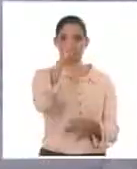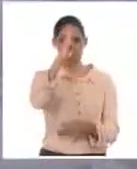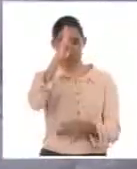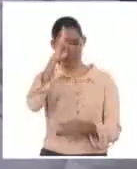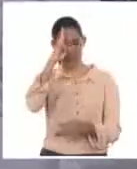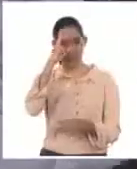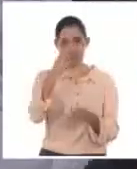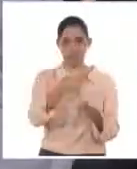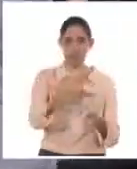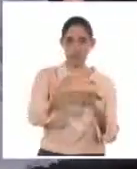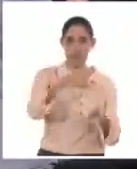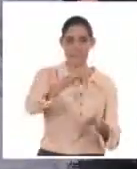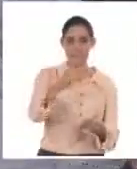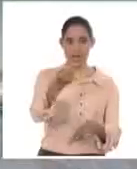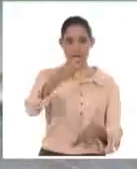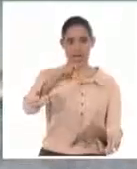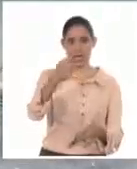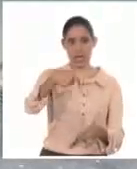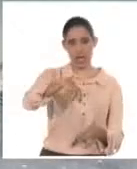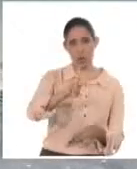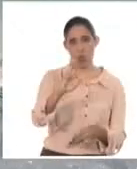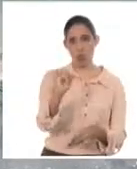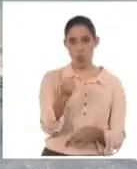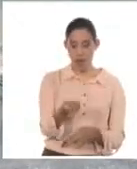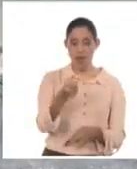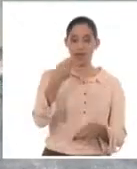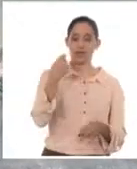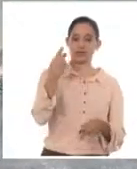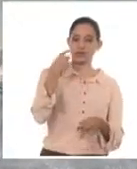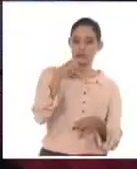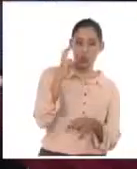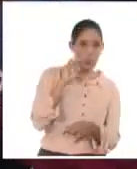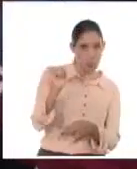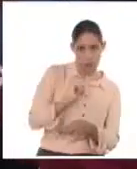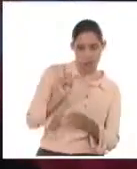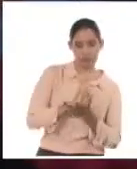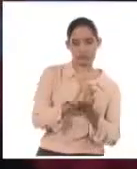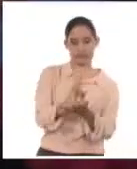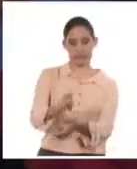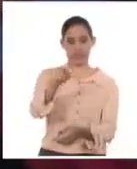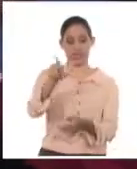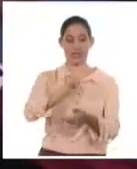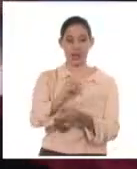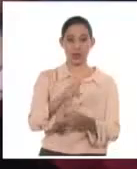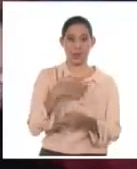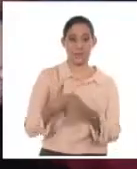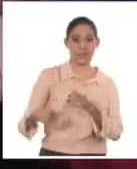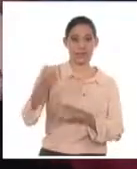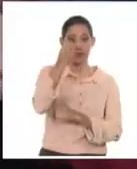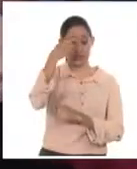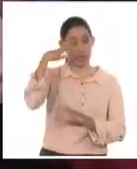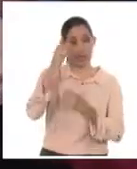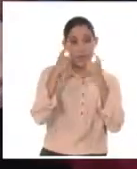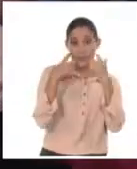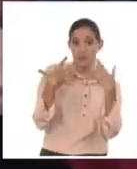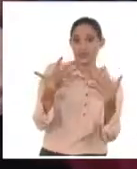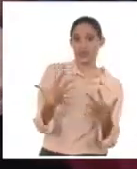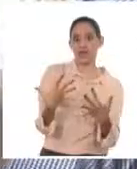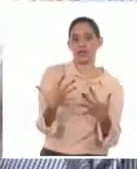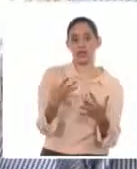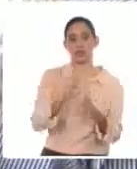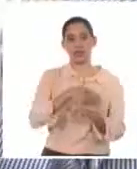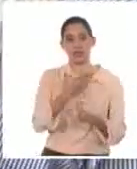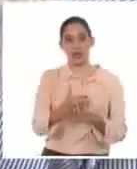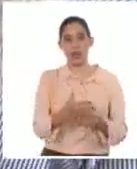Managua, institución que también fue visitada este lunes por el presidente cubano, donde después de indagar por la calidad de sus servicios y